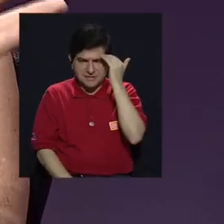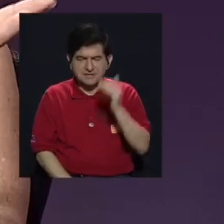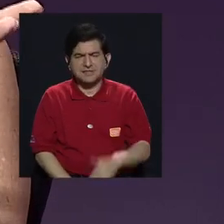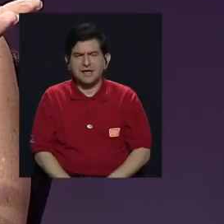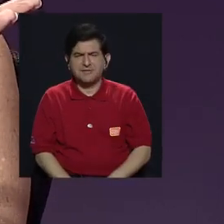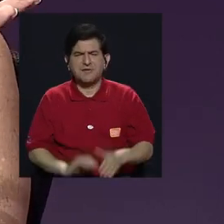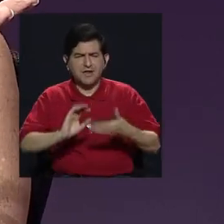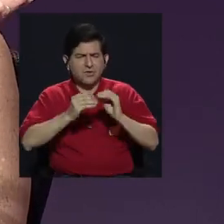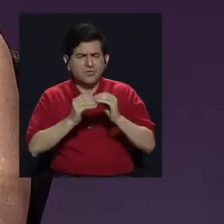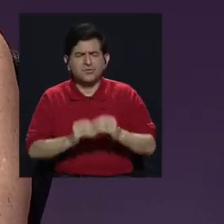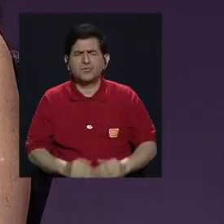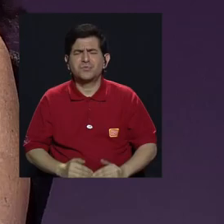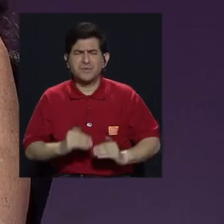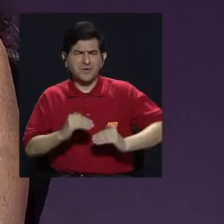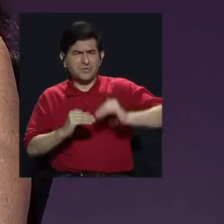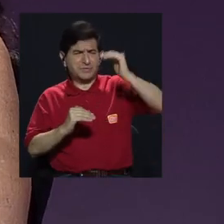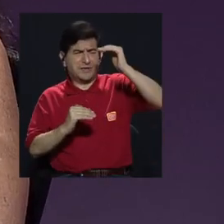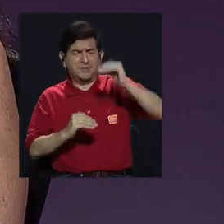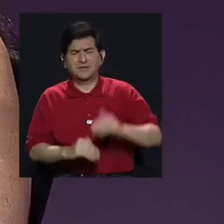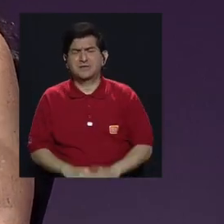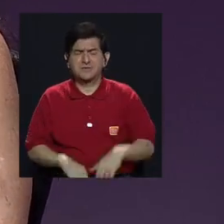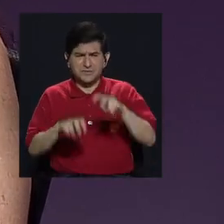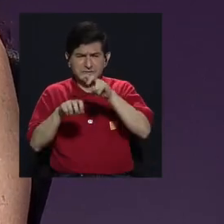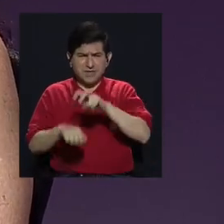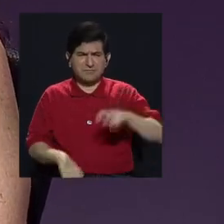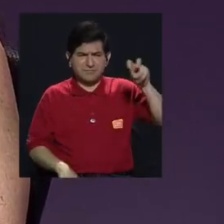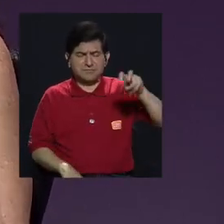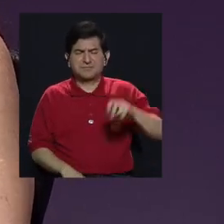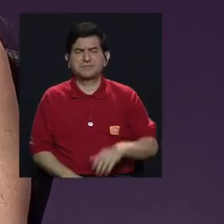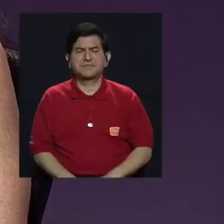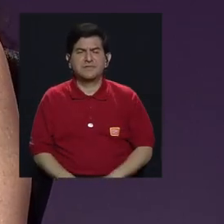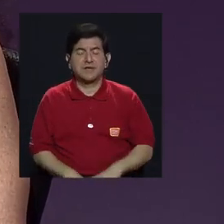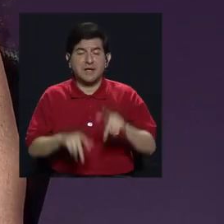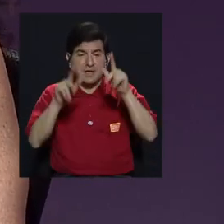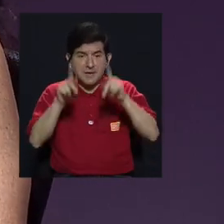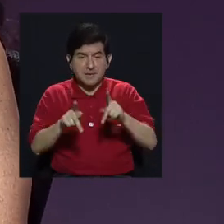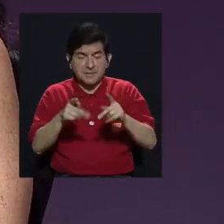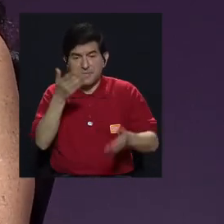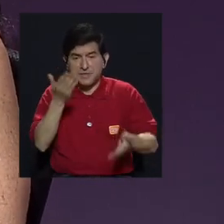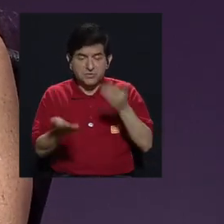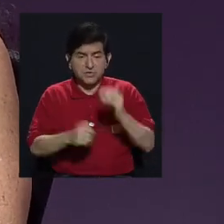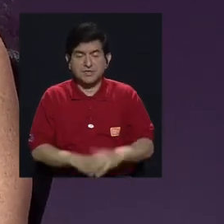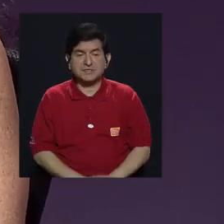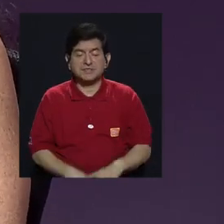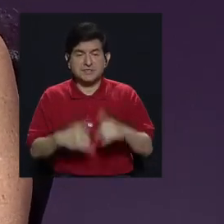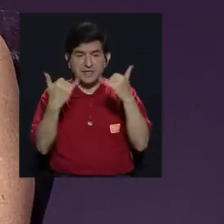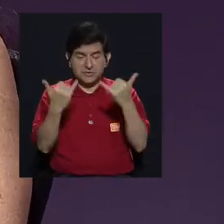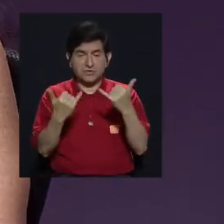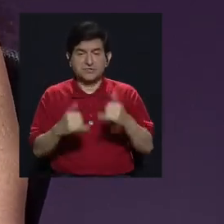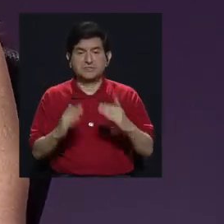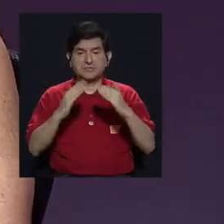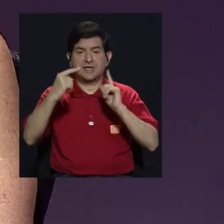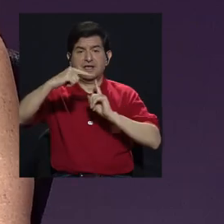altos índices de infidelidad, tanto de mujeres como de hombres. Y mucha gente se casa y estando en el altar, en la iglesia,